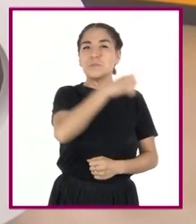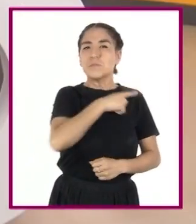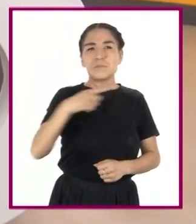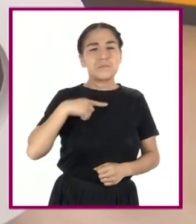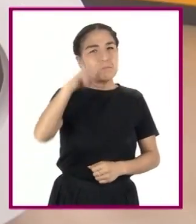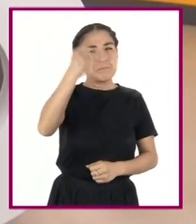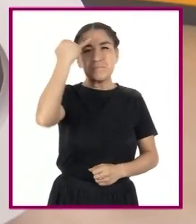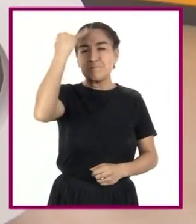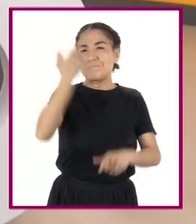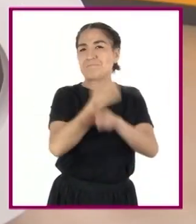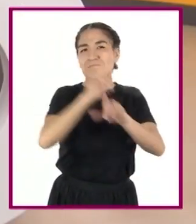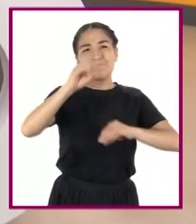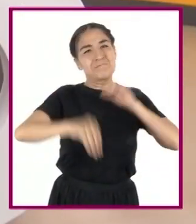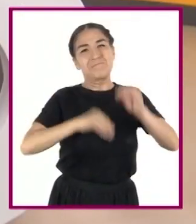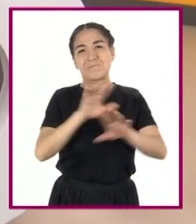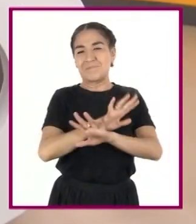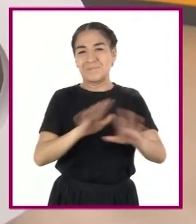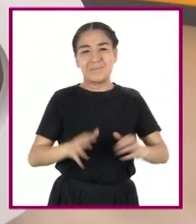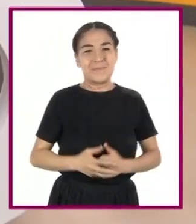límite es la imaginación.